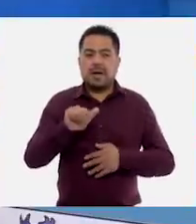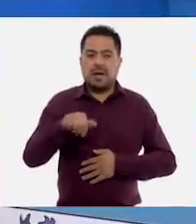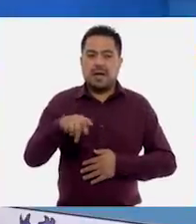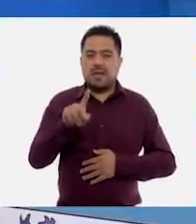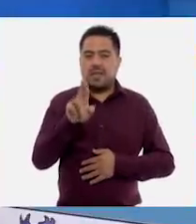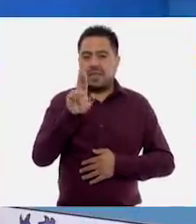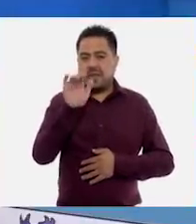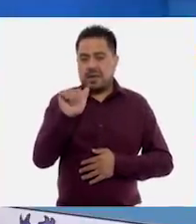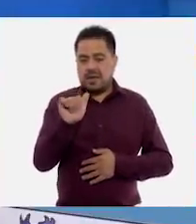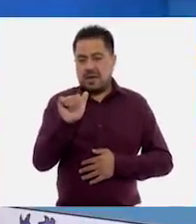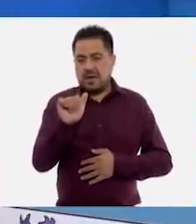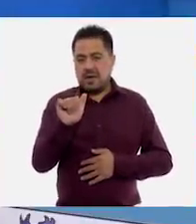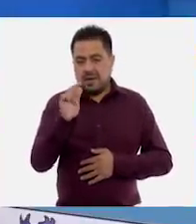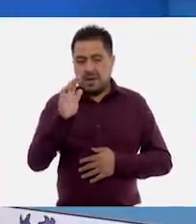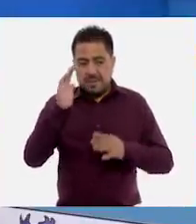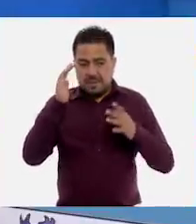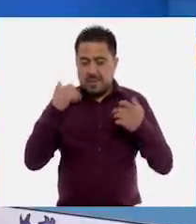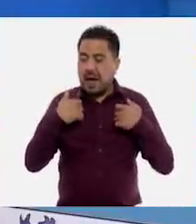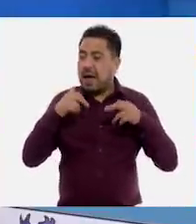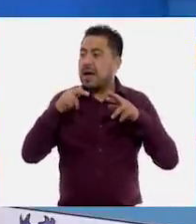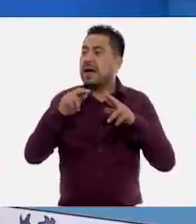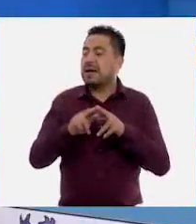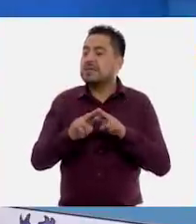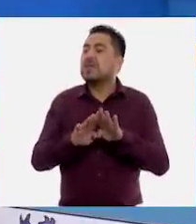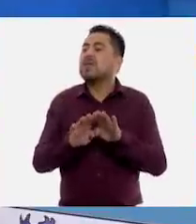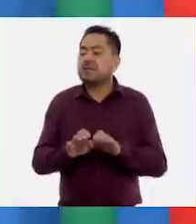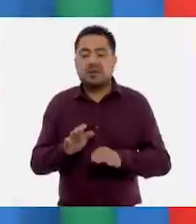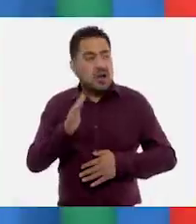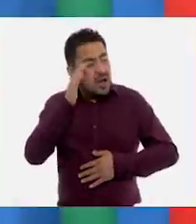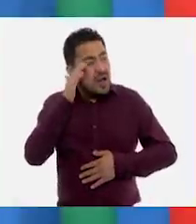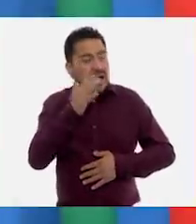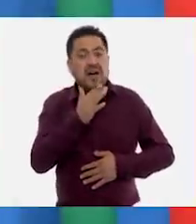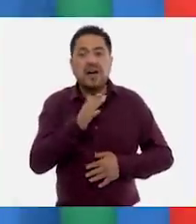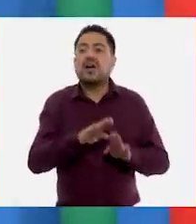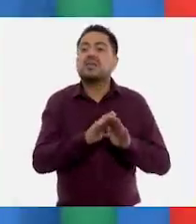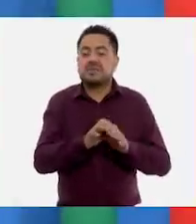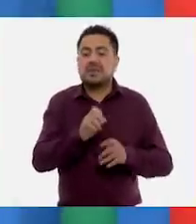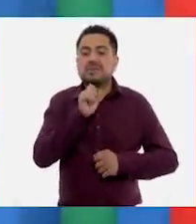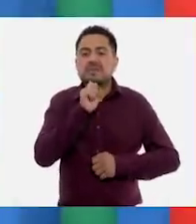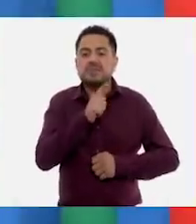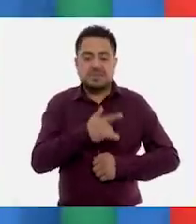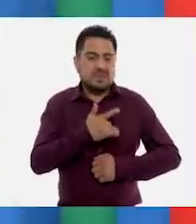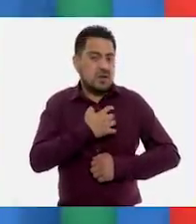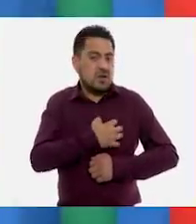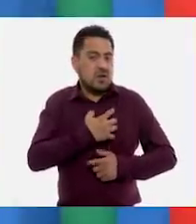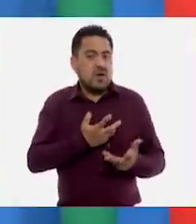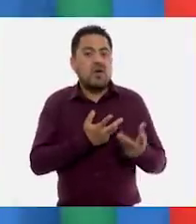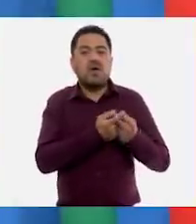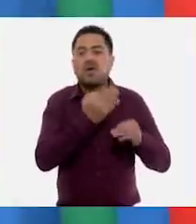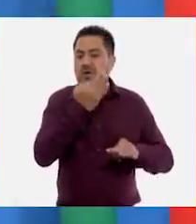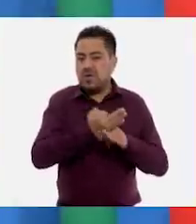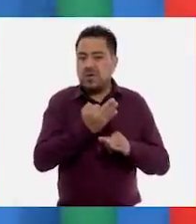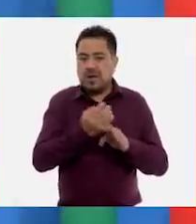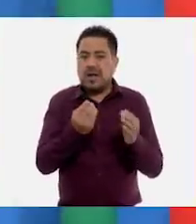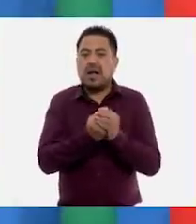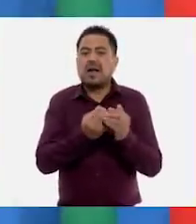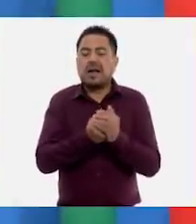Flores. Maestra, ¿cómo estás? Hola, Alfonso, muy bien, ¿cómo estás? Muy bien, también muy contento de estar en esta sesión